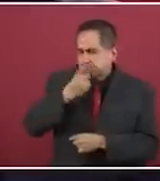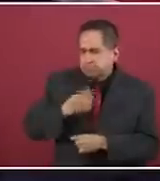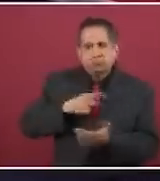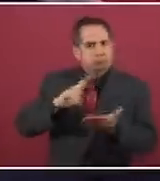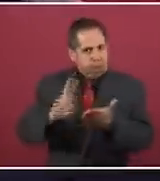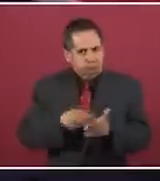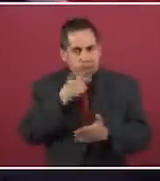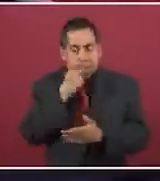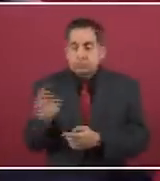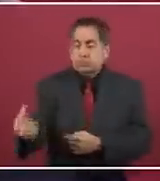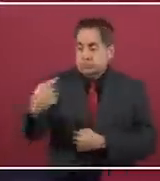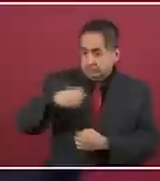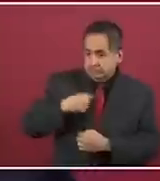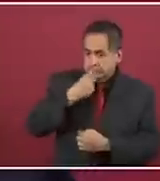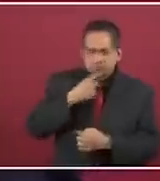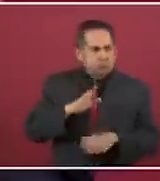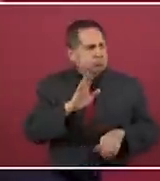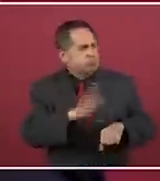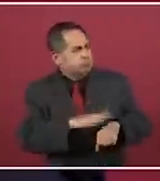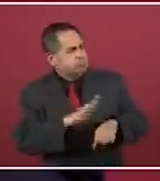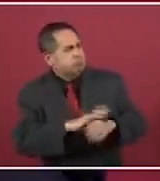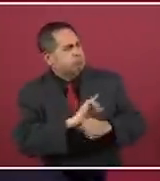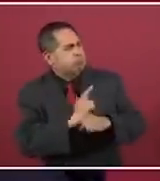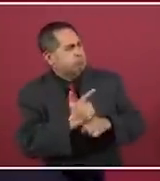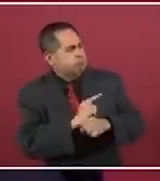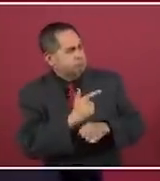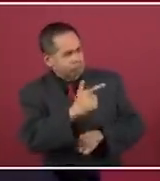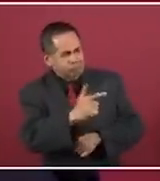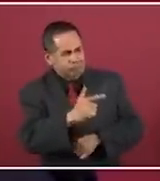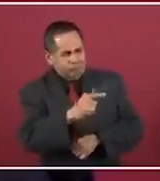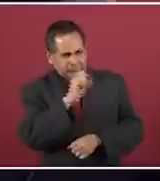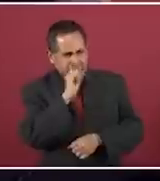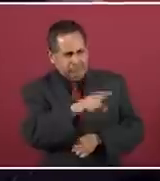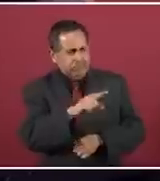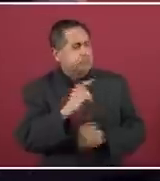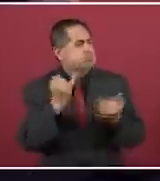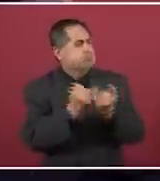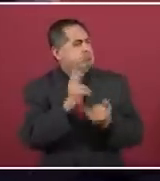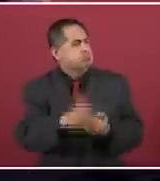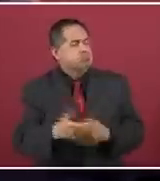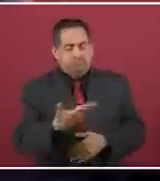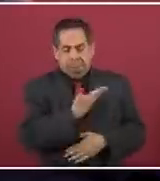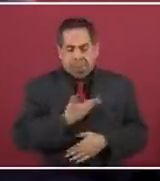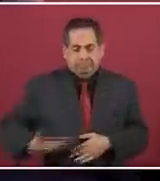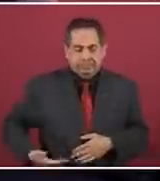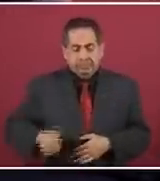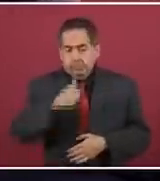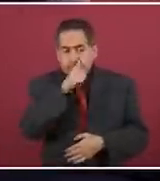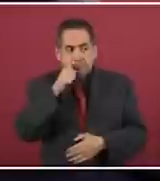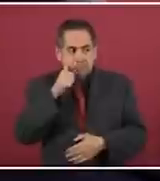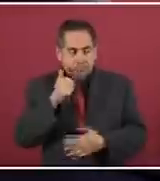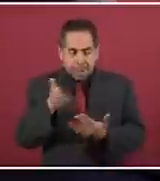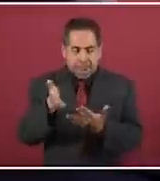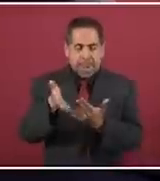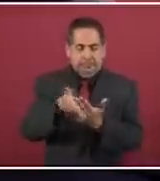repito, licenciado, así como el presidente Juárez separó